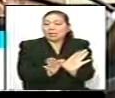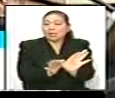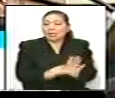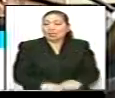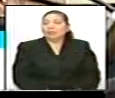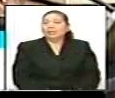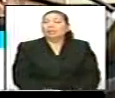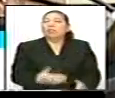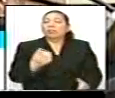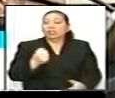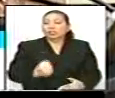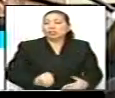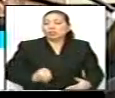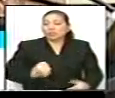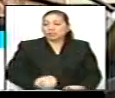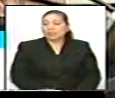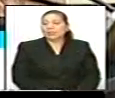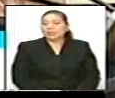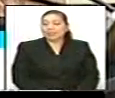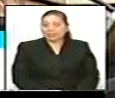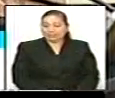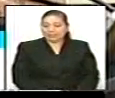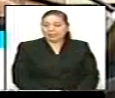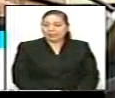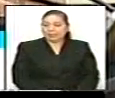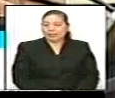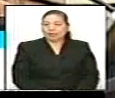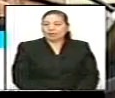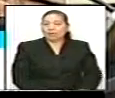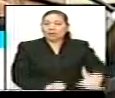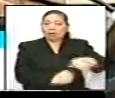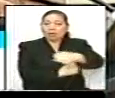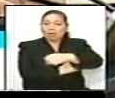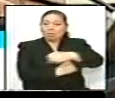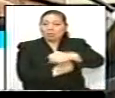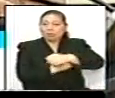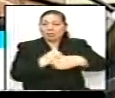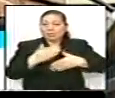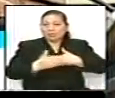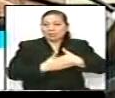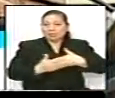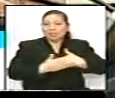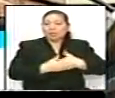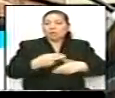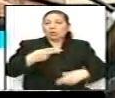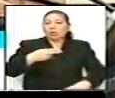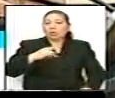en Chosica. ¿Desde Los Ángeles hasta? Puente Huáscar, en el centro de Lima.